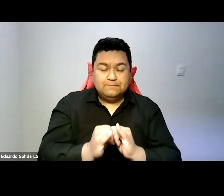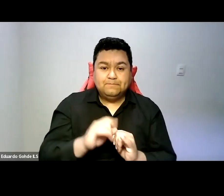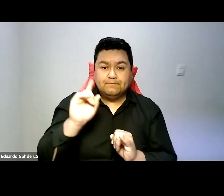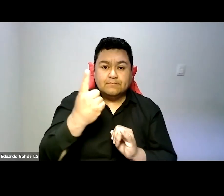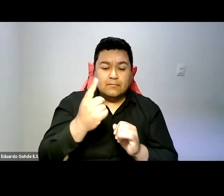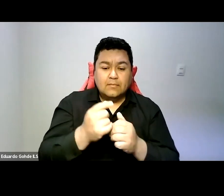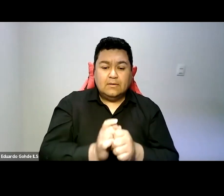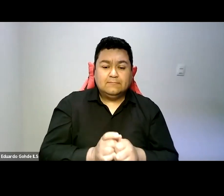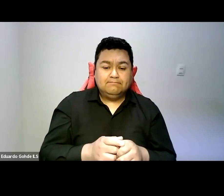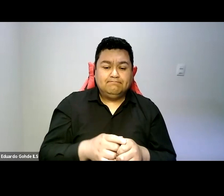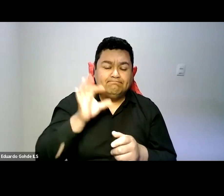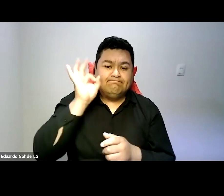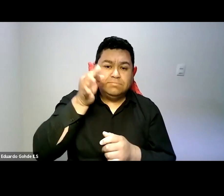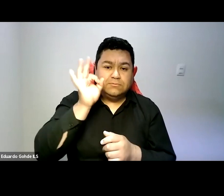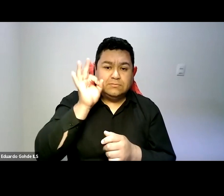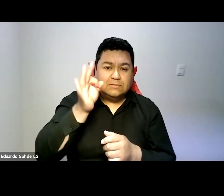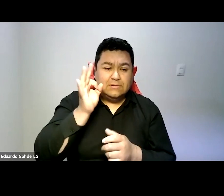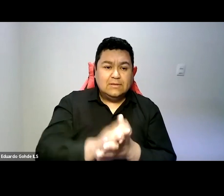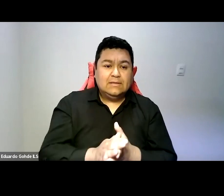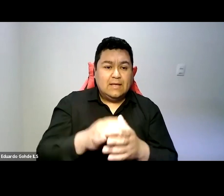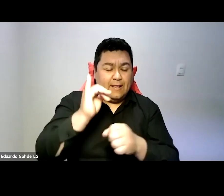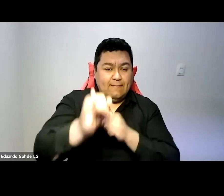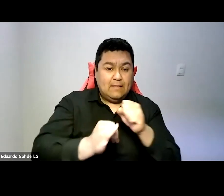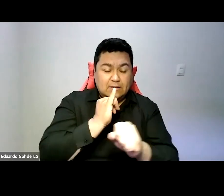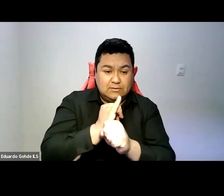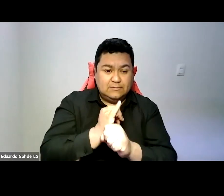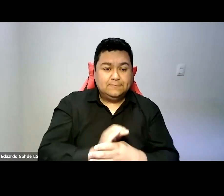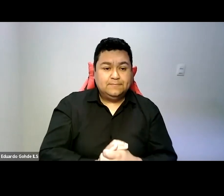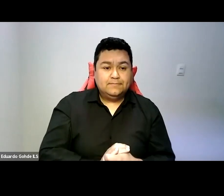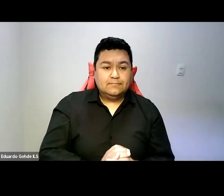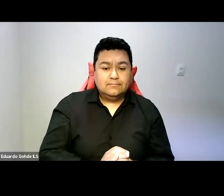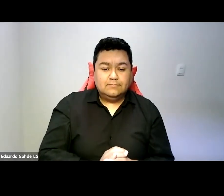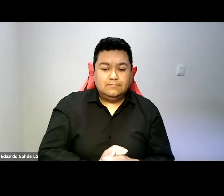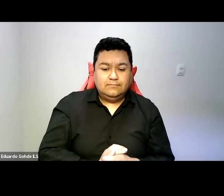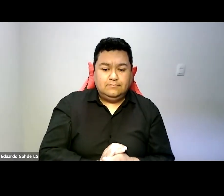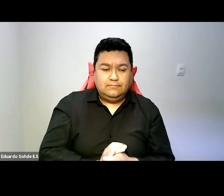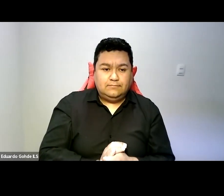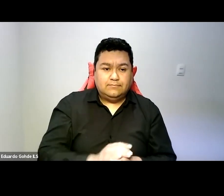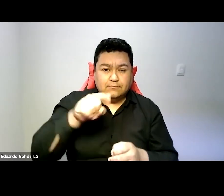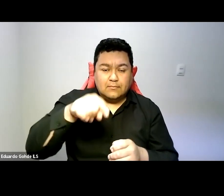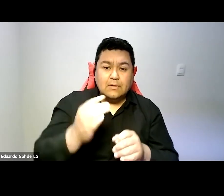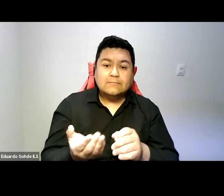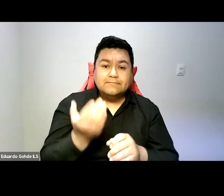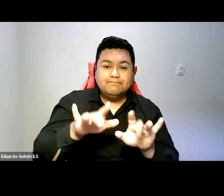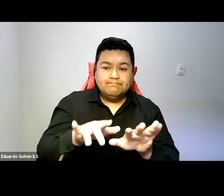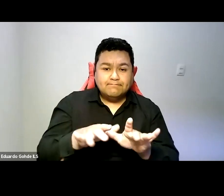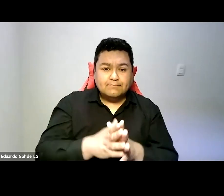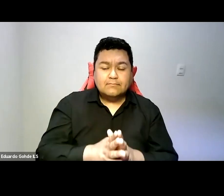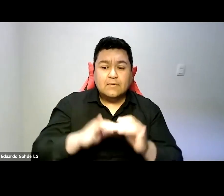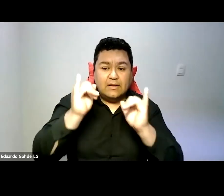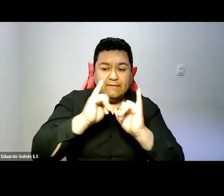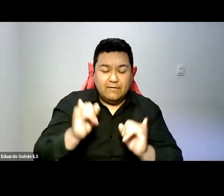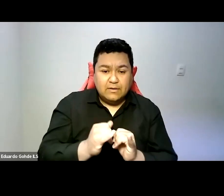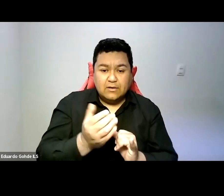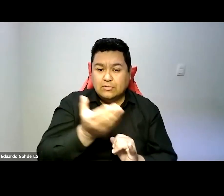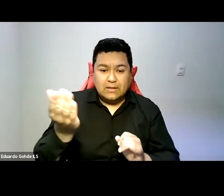conferencias internacionales con la cual iniciamos hoy día, y vamos a escribir en el chat de este canal la manera en que pueden